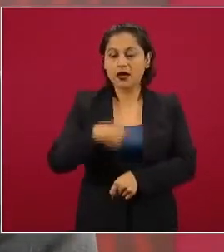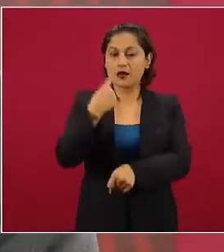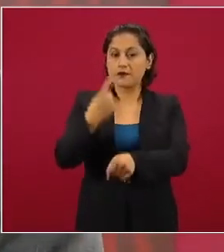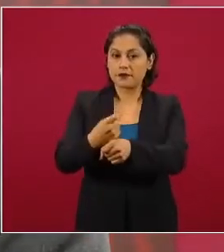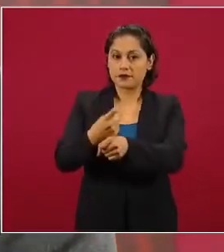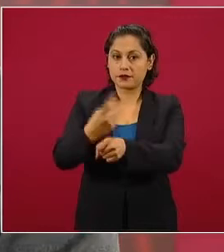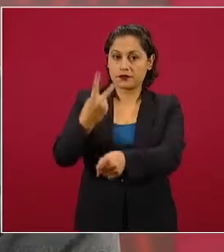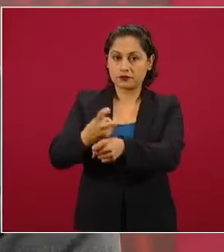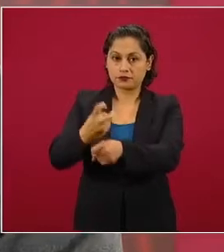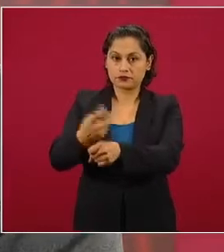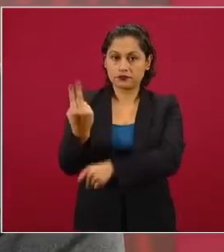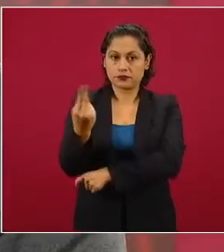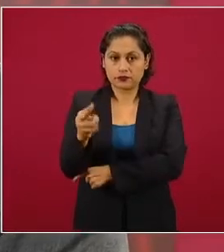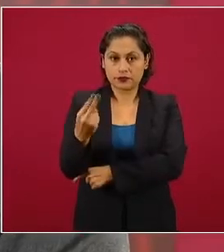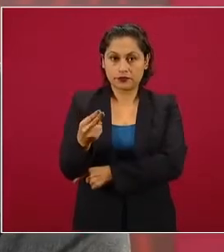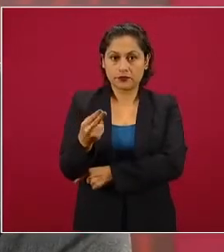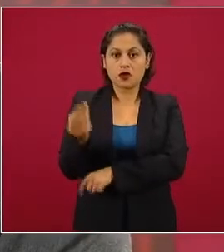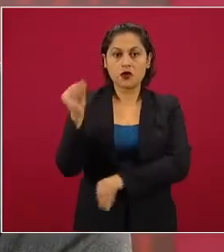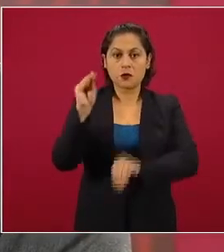una ofrenda.